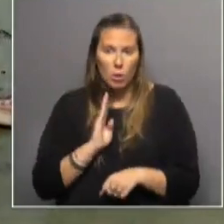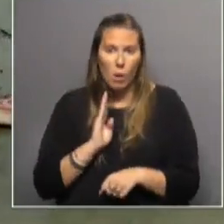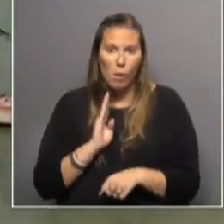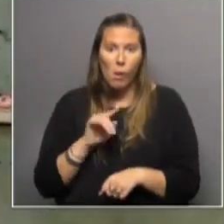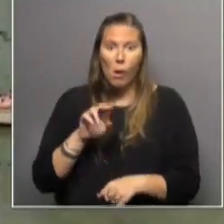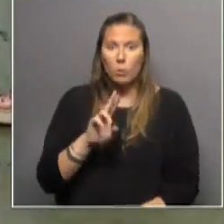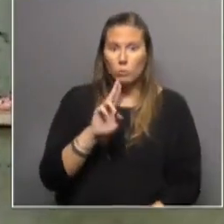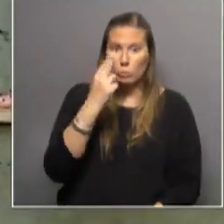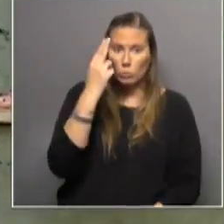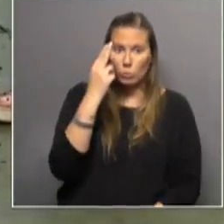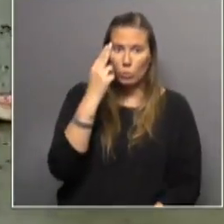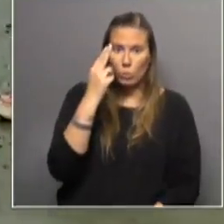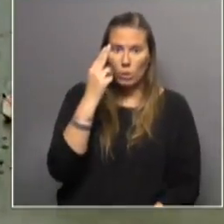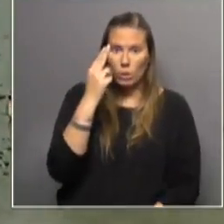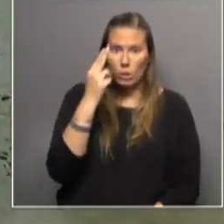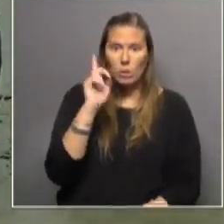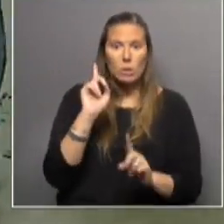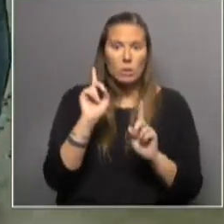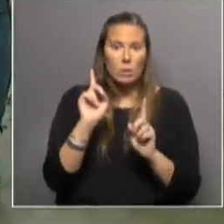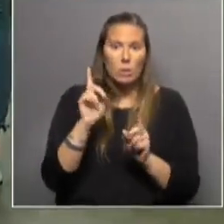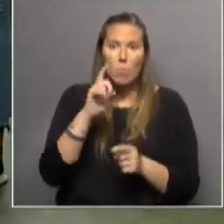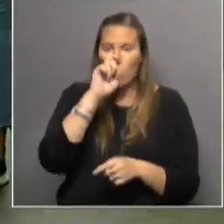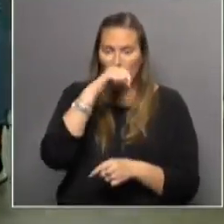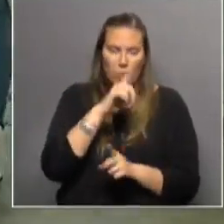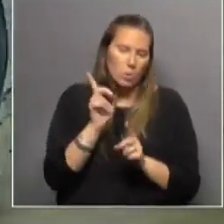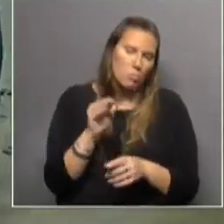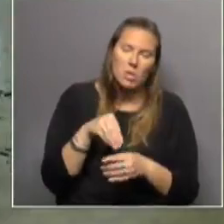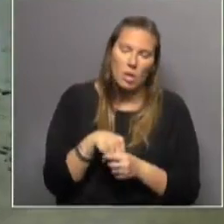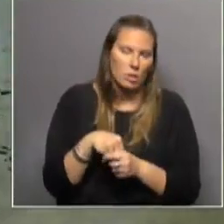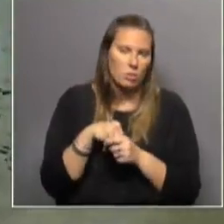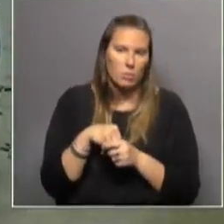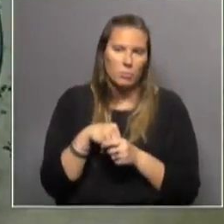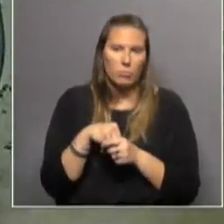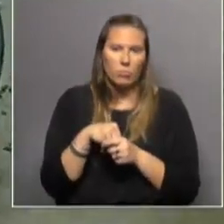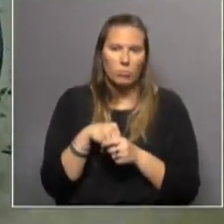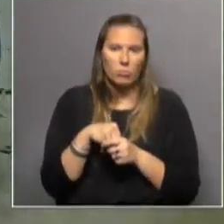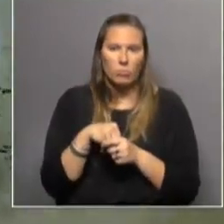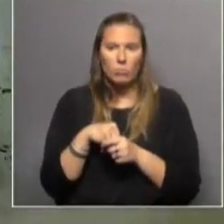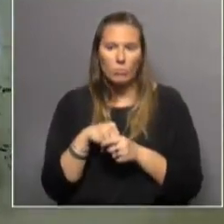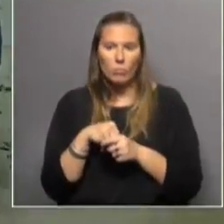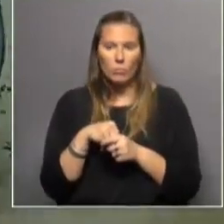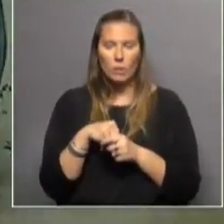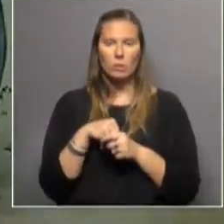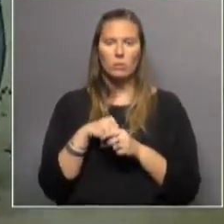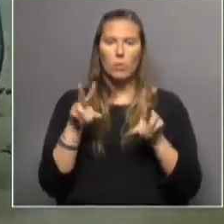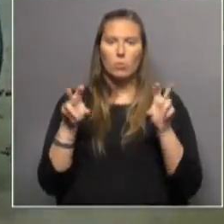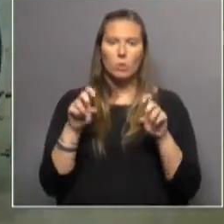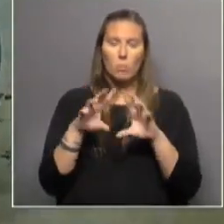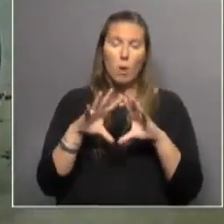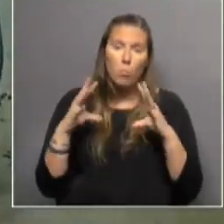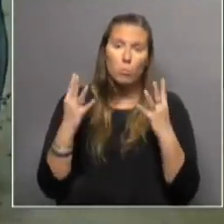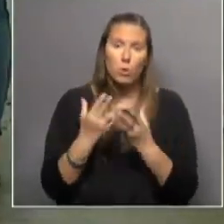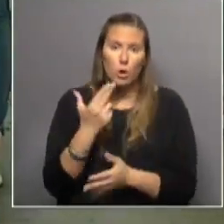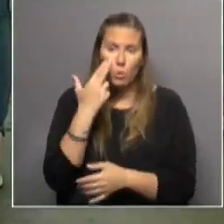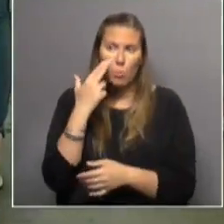Uruguay no sale de esto, Montevideo tampoco. Es un tema mundial, un